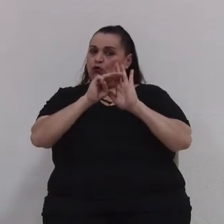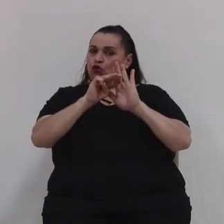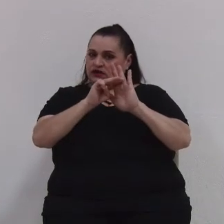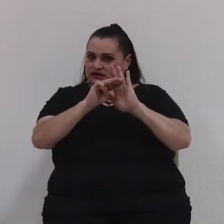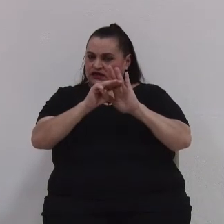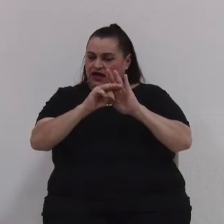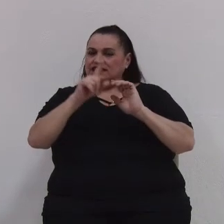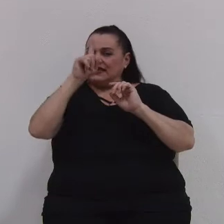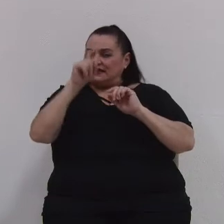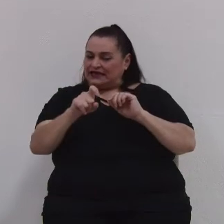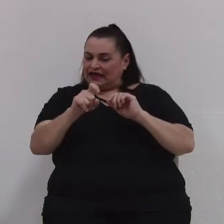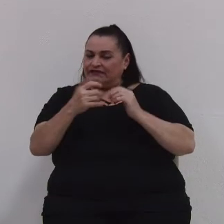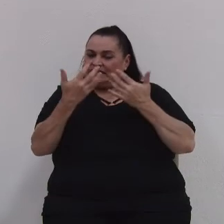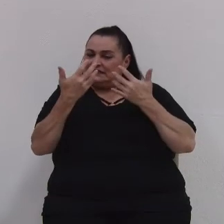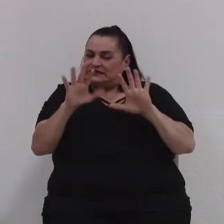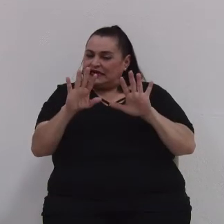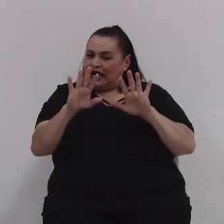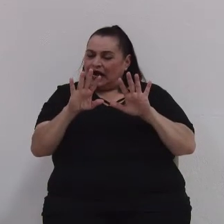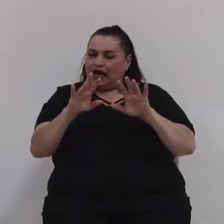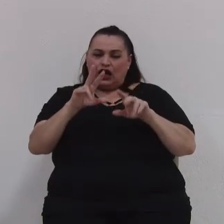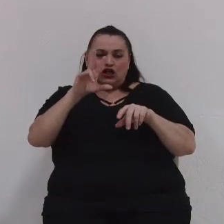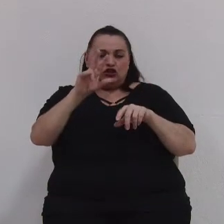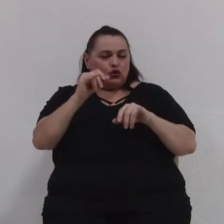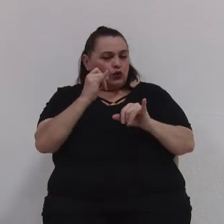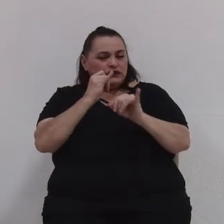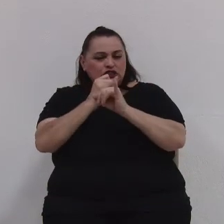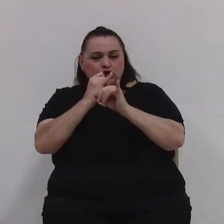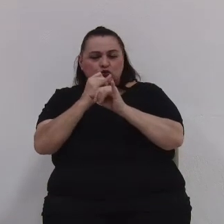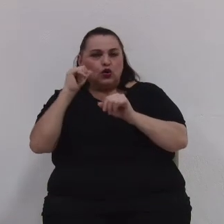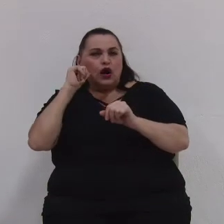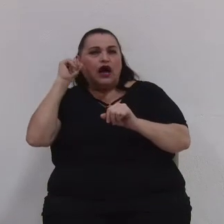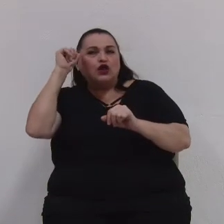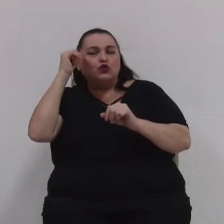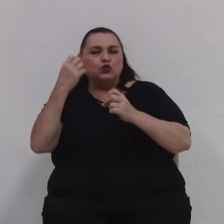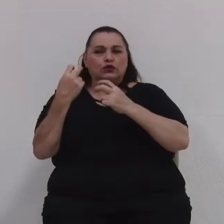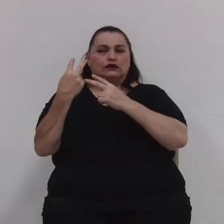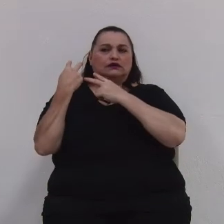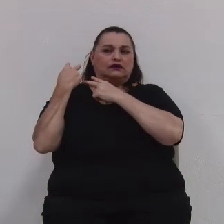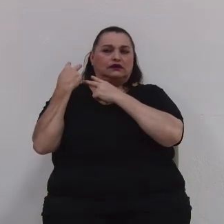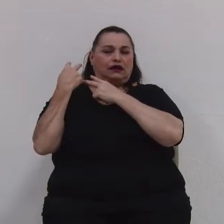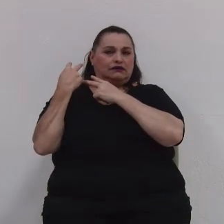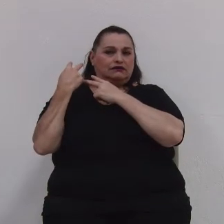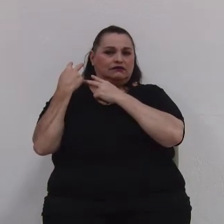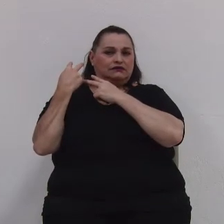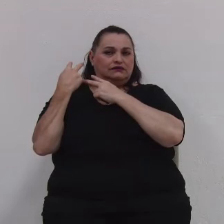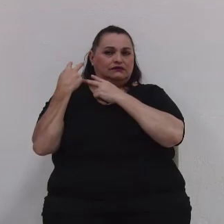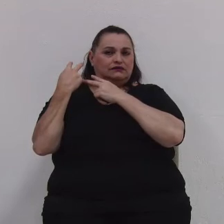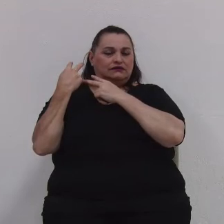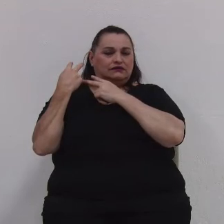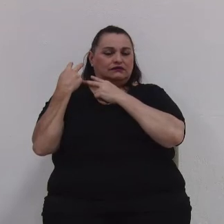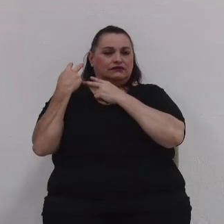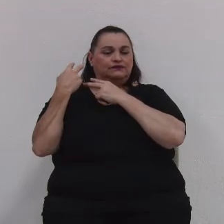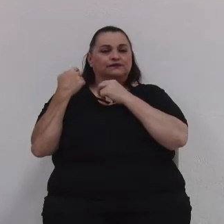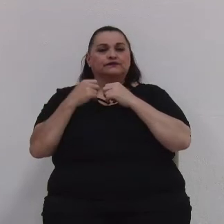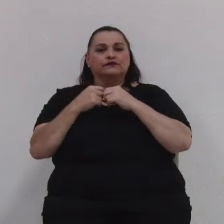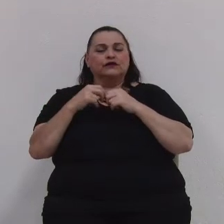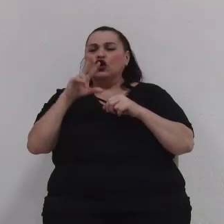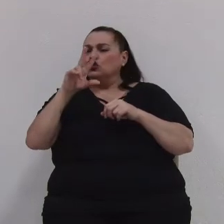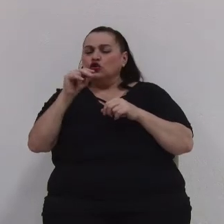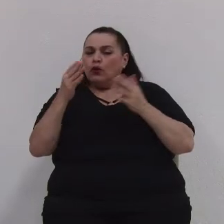que dejar de ser esa entidad adulta, muy adulta, que